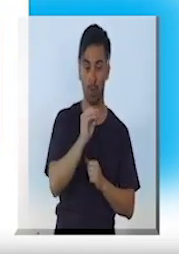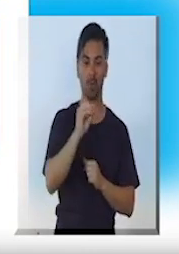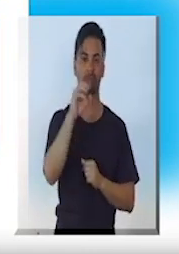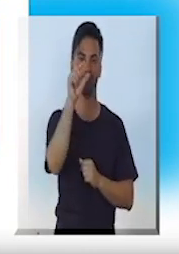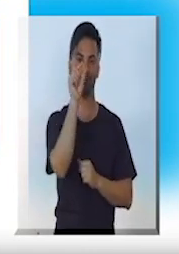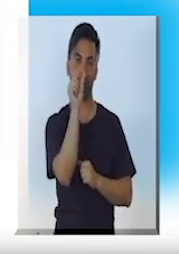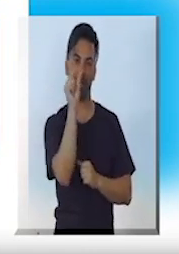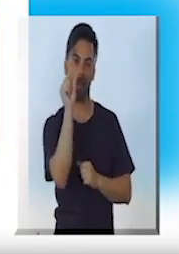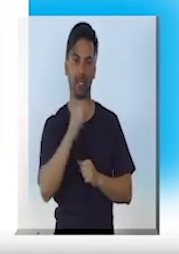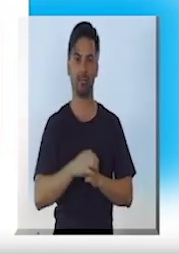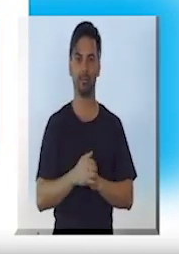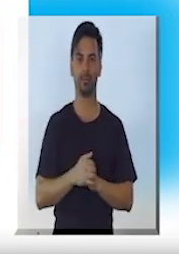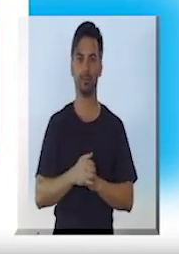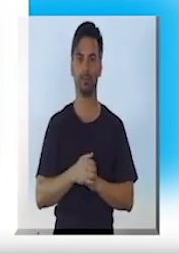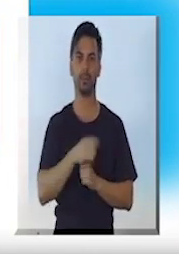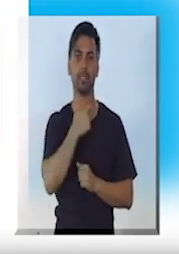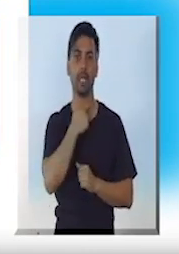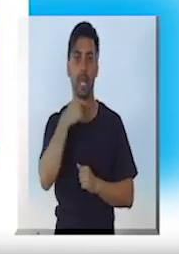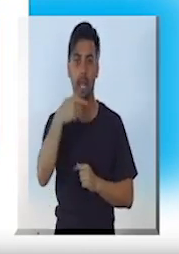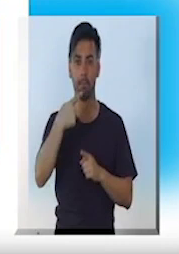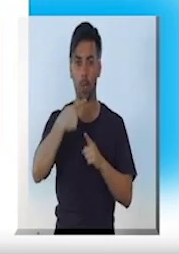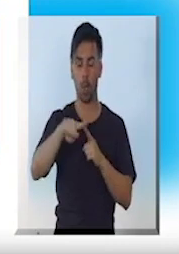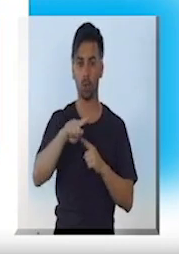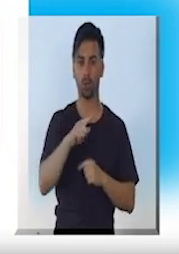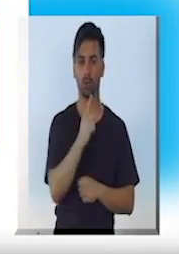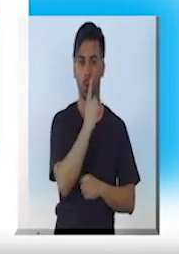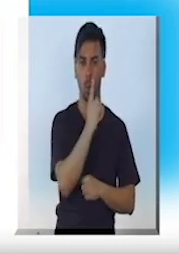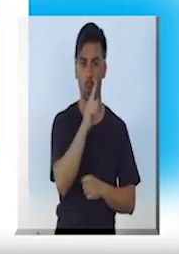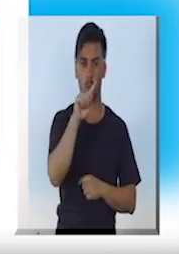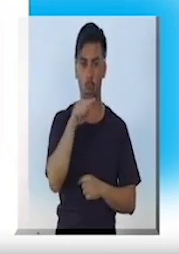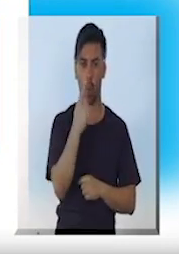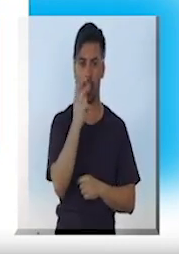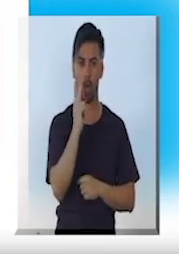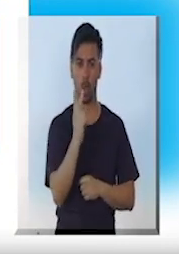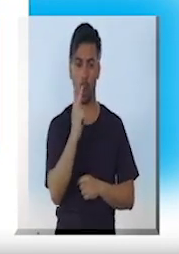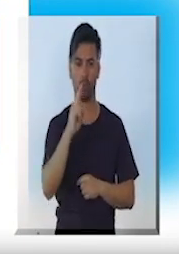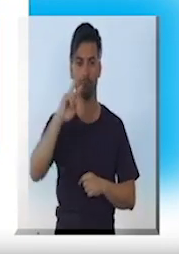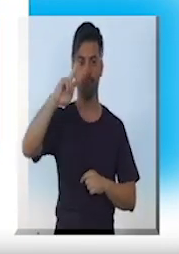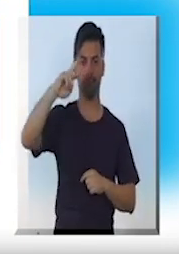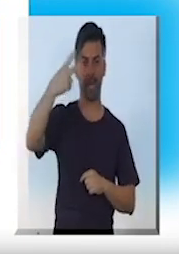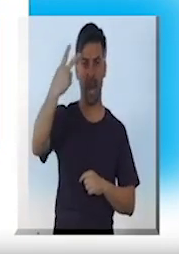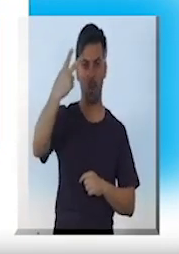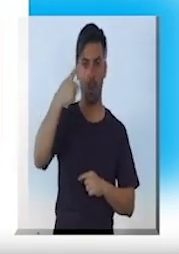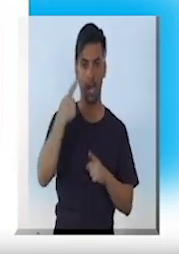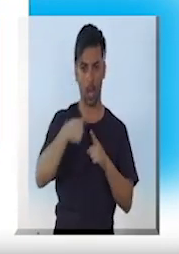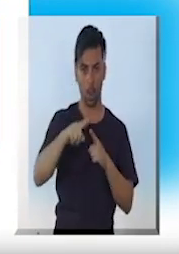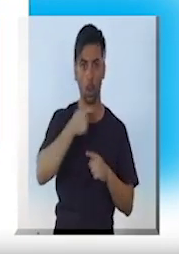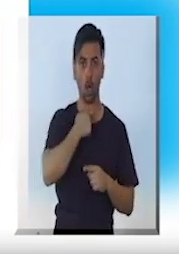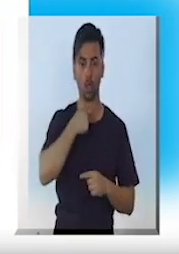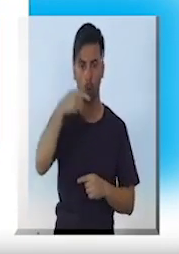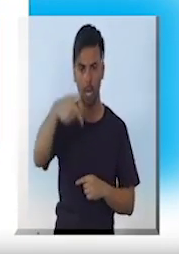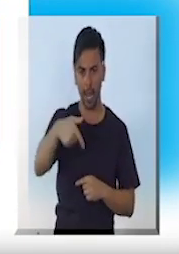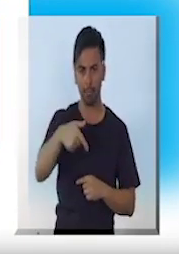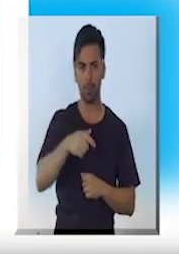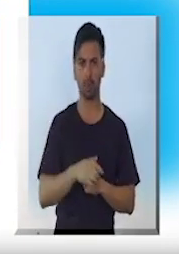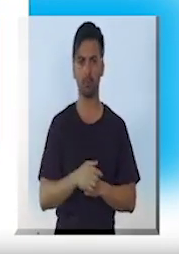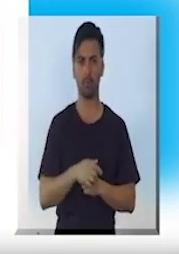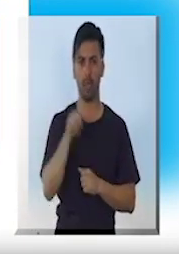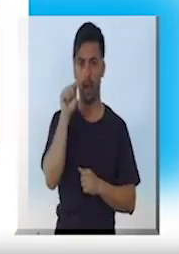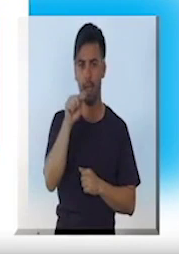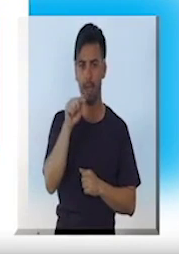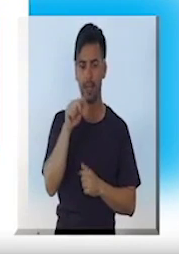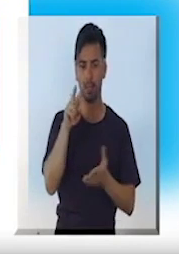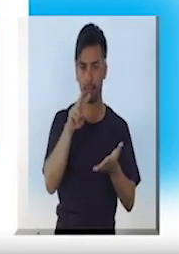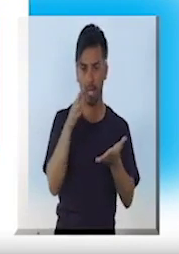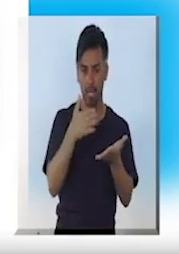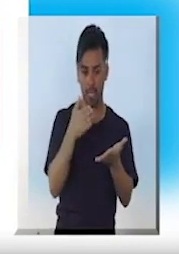decimos 1,2 al cuadrado, que es otro ejemplo que tienes también en el libro y estás viendo ahora en la diapositiva, está